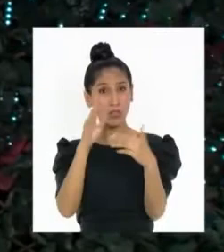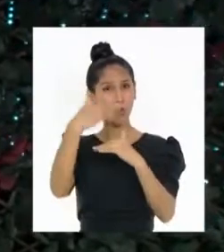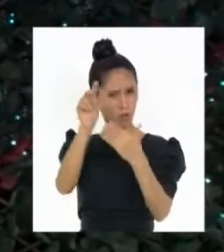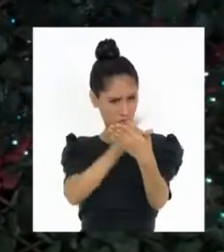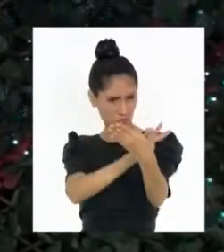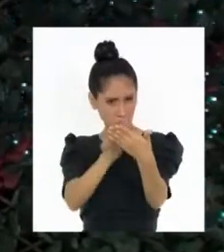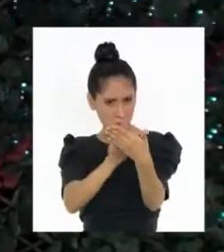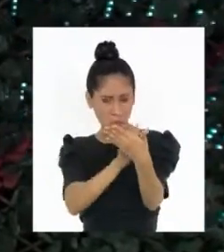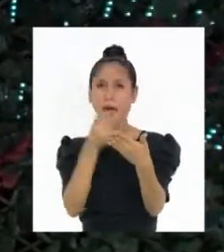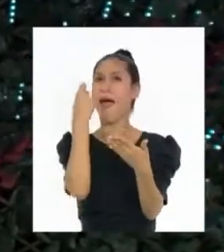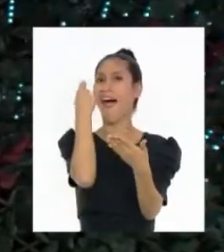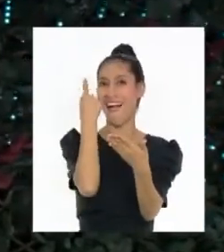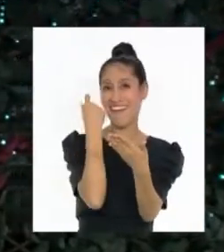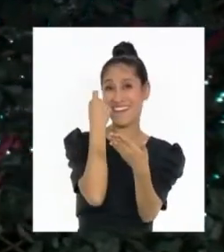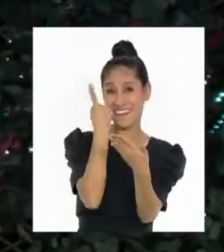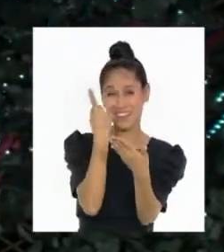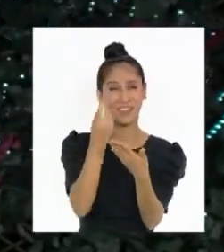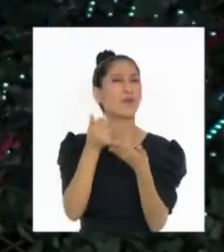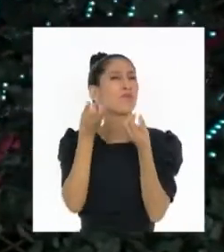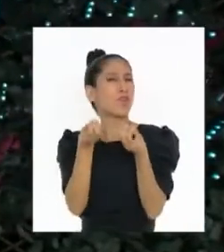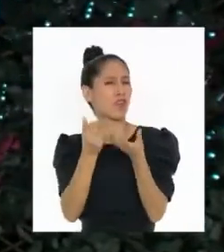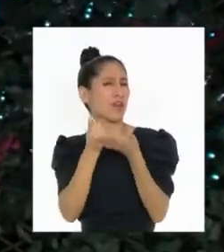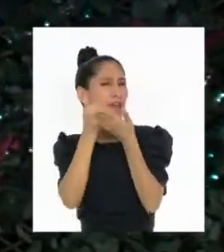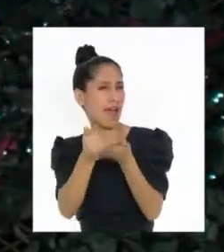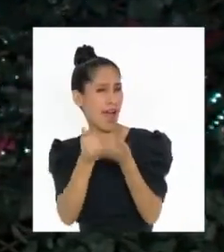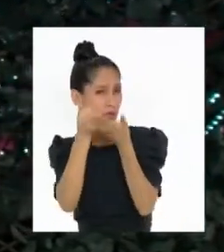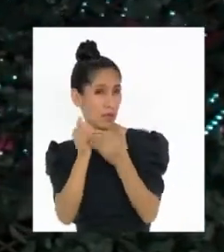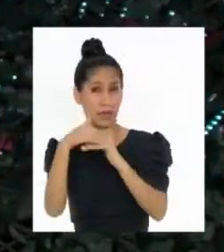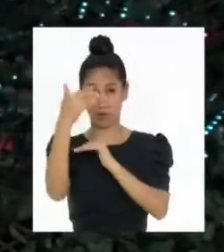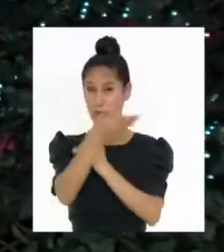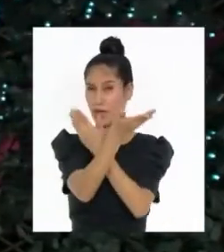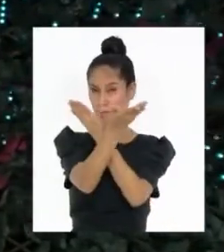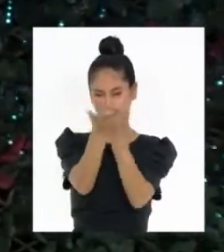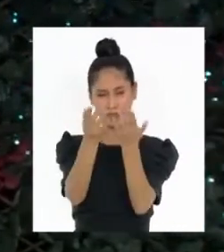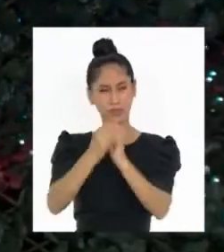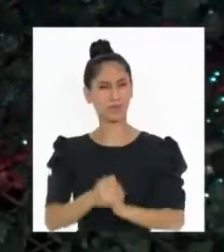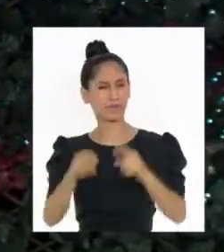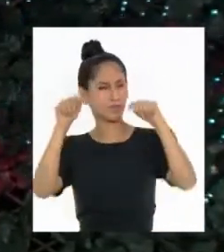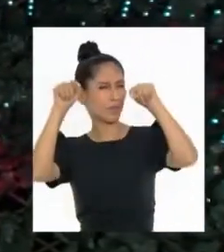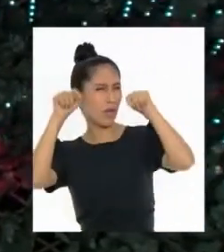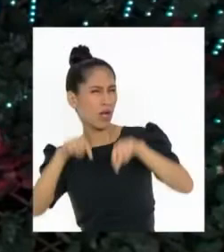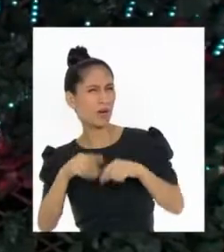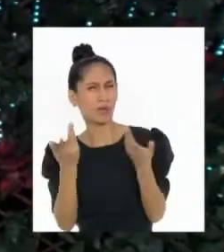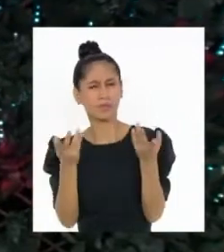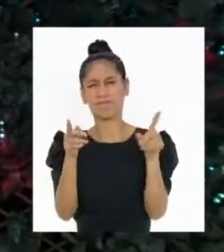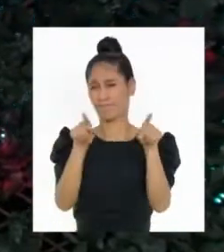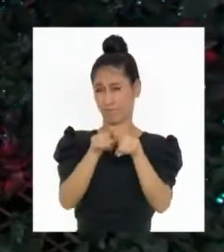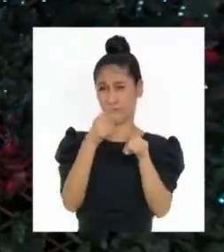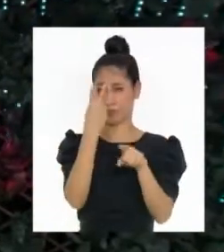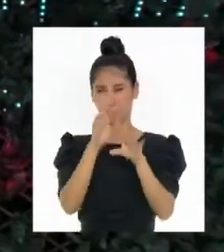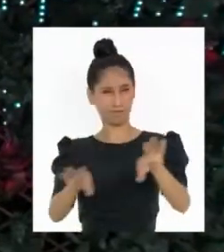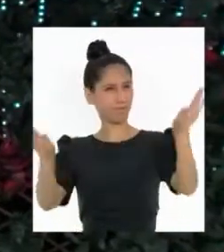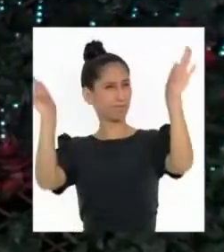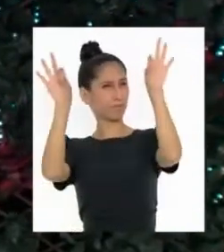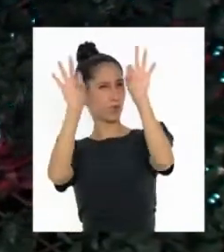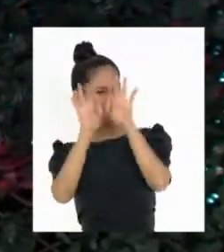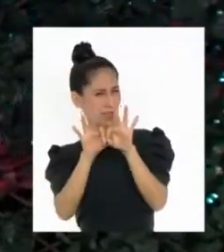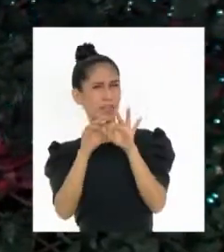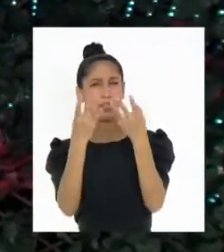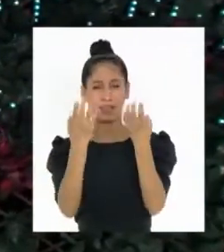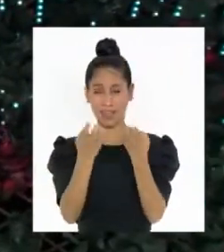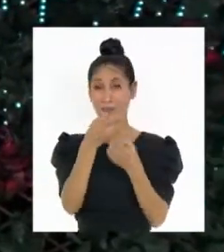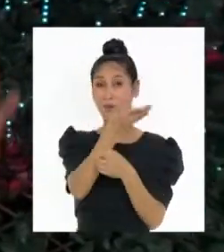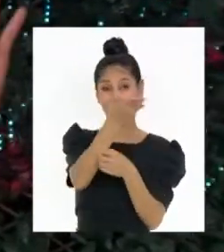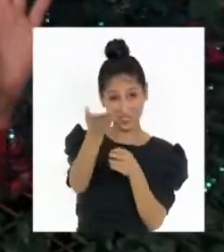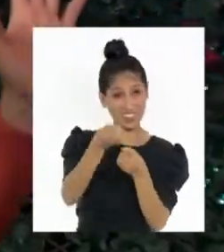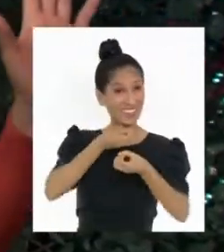tomar decisiones para el bienestar de todas las personas. Existe algo muy importante que queremos trabajar con